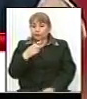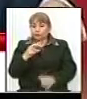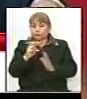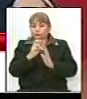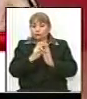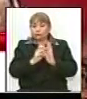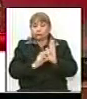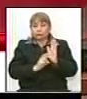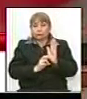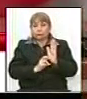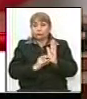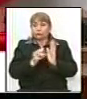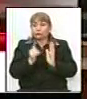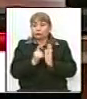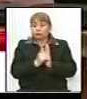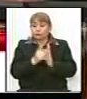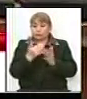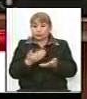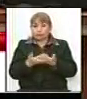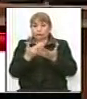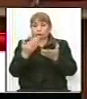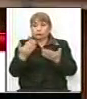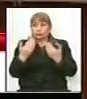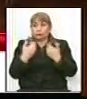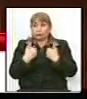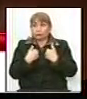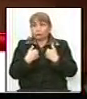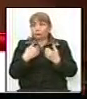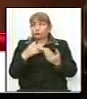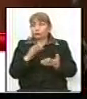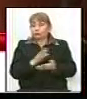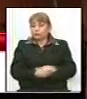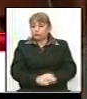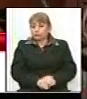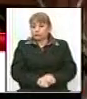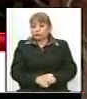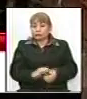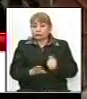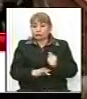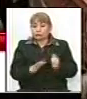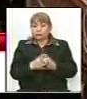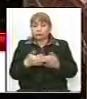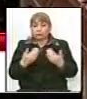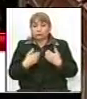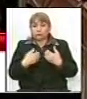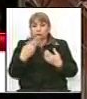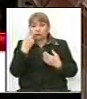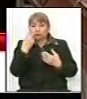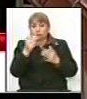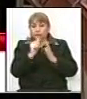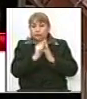proyecto en relación, que ya seguramente ustedes lo tienen en la carpeta, donde básicamente tenemos dos artículos